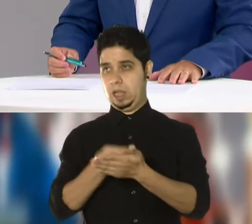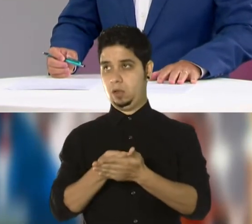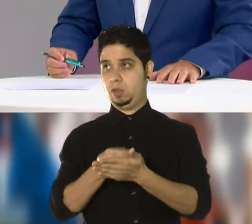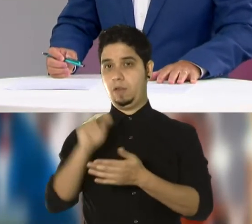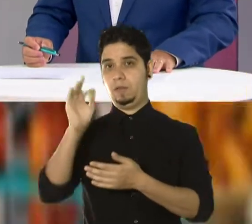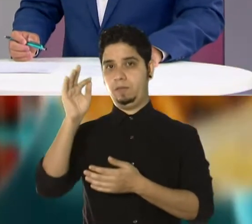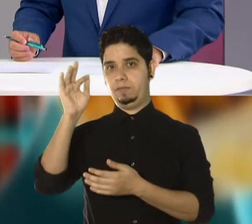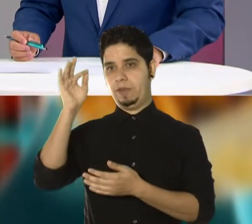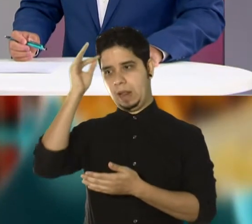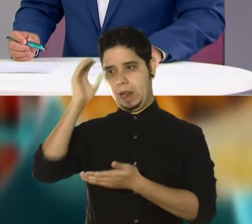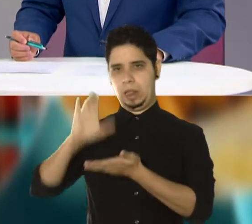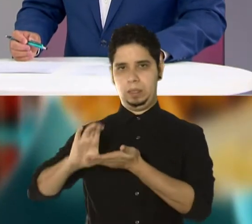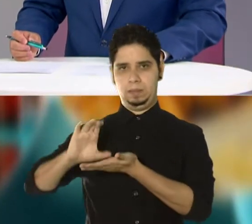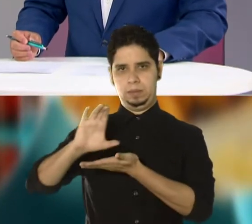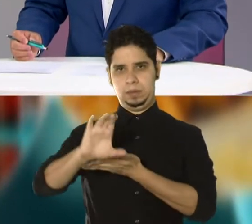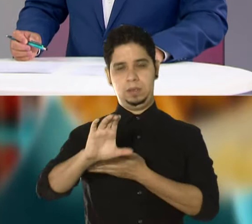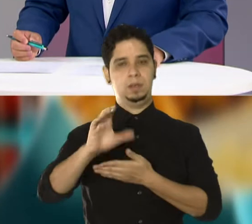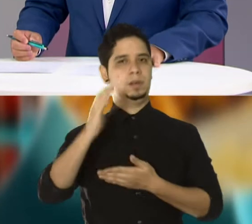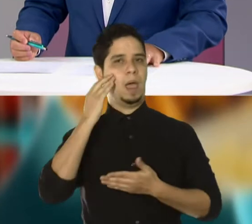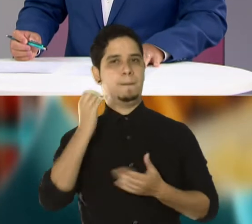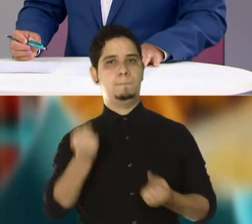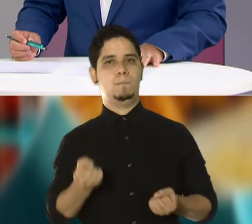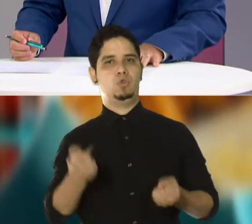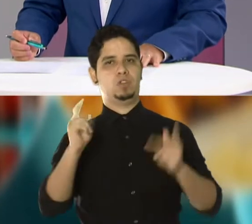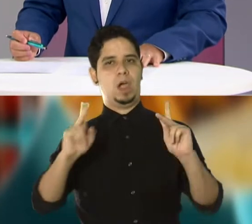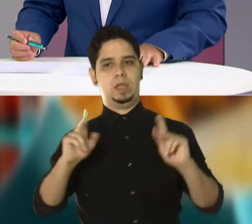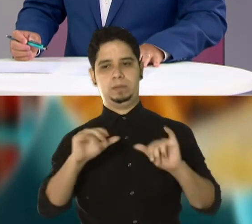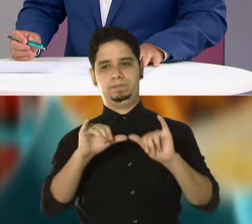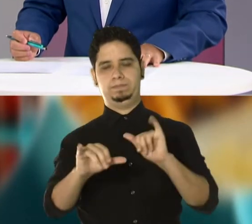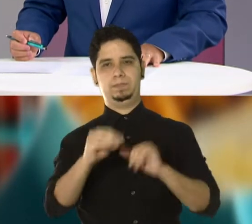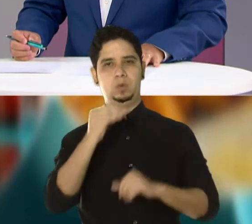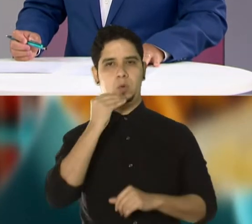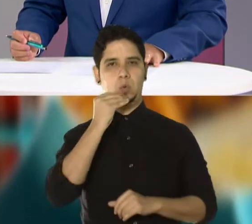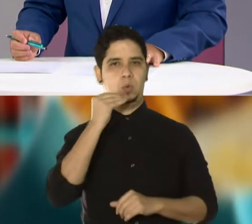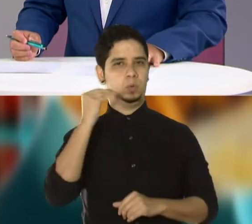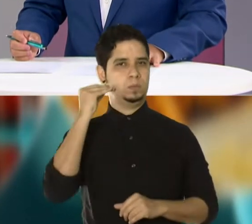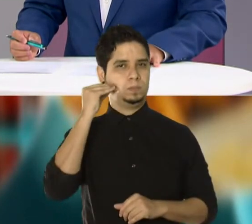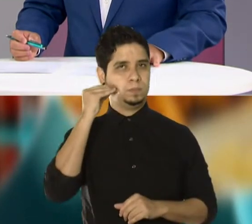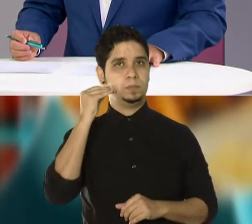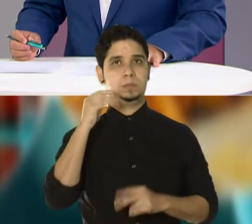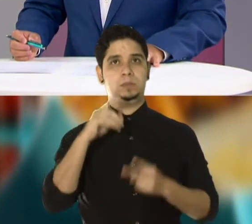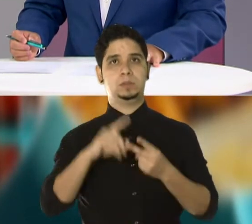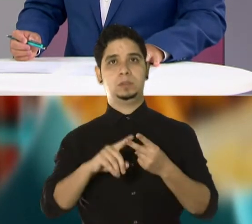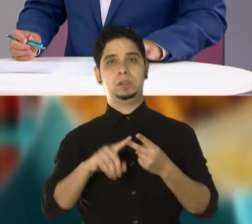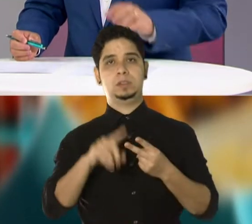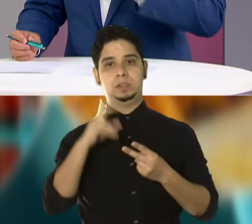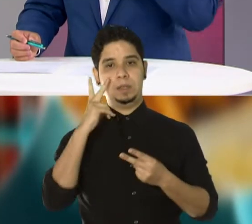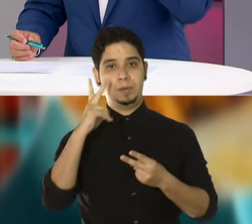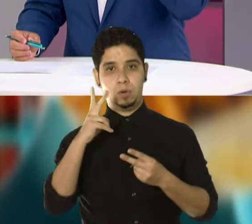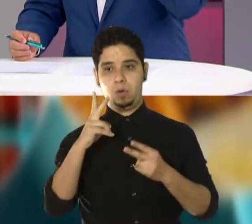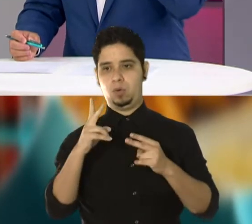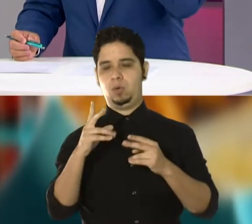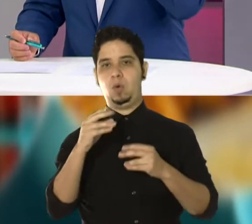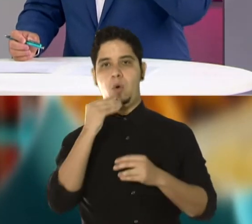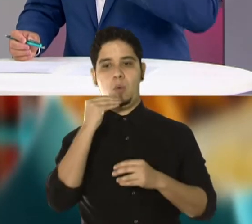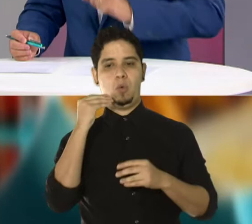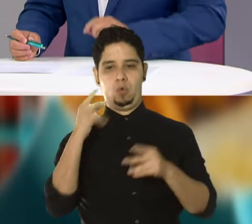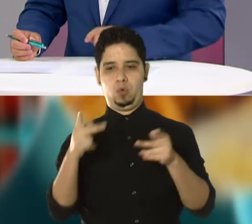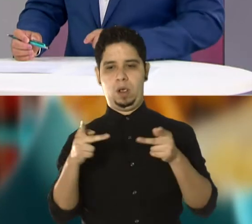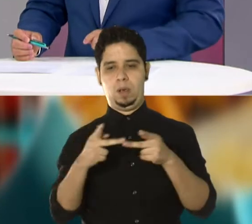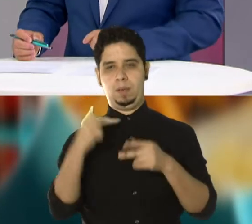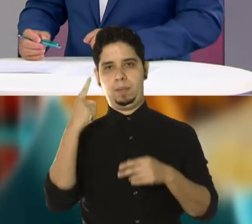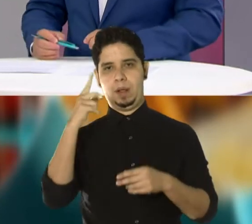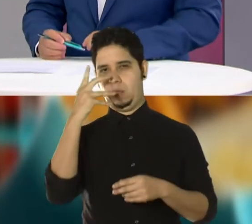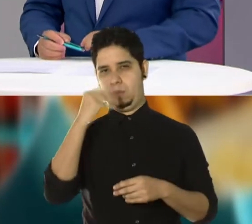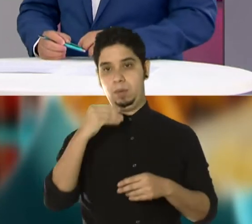mucha gente estuvo en la casa, se empezó a ver la vivienda no solamente como un espacio donde uno va a dormir, sino donde